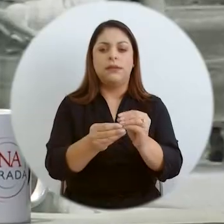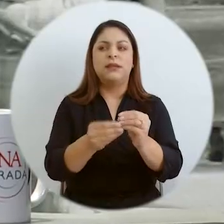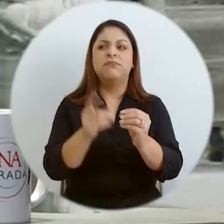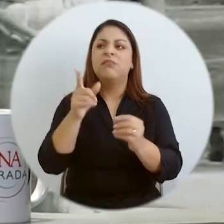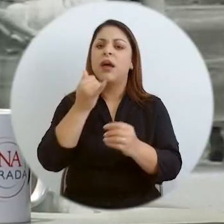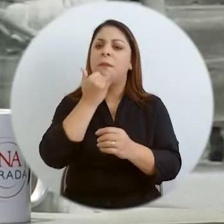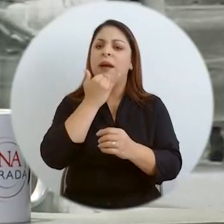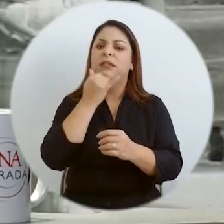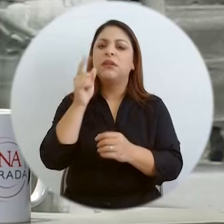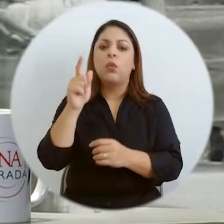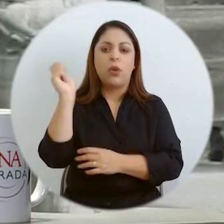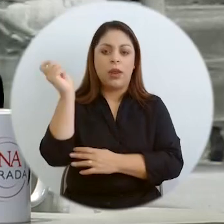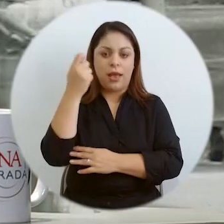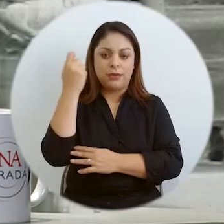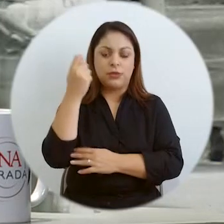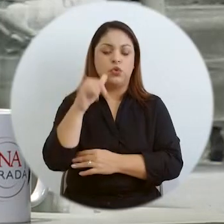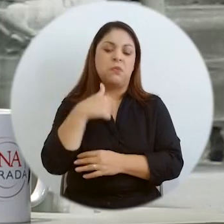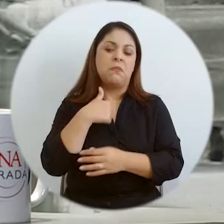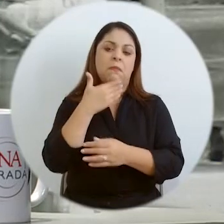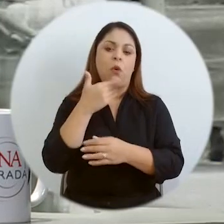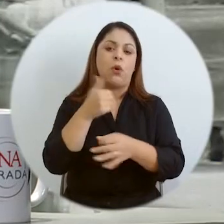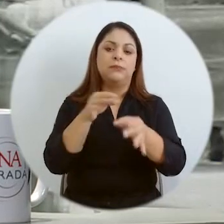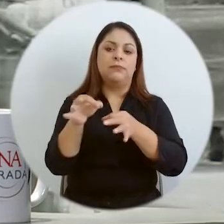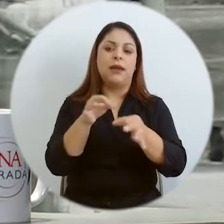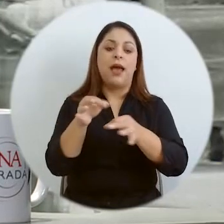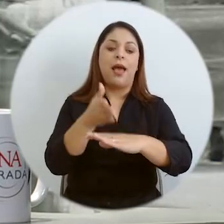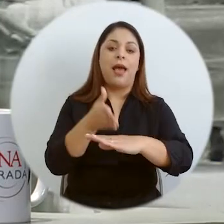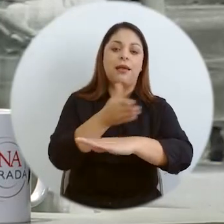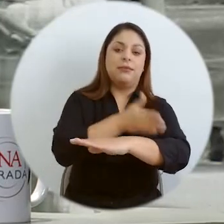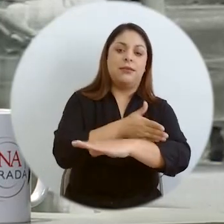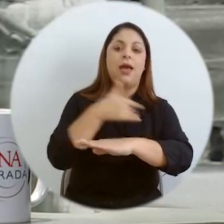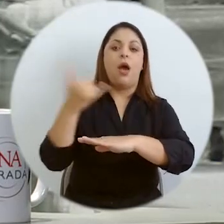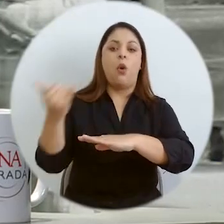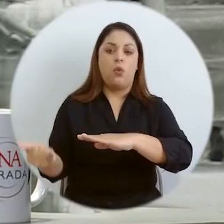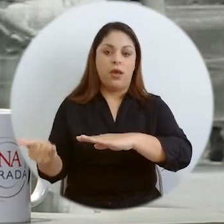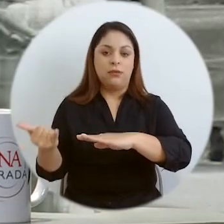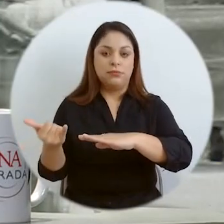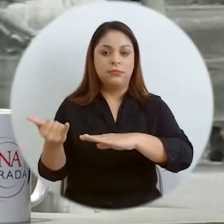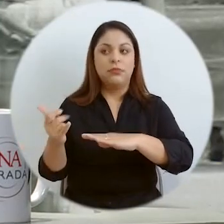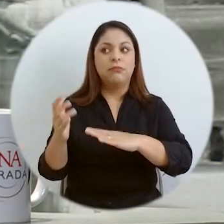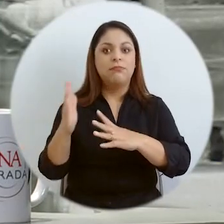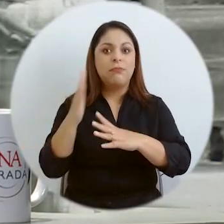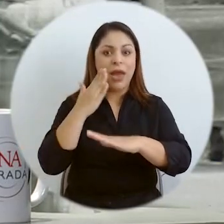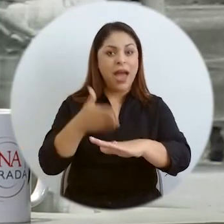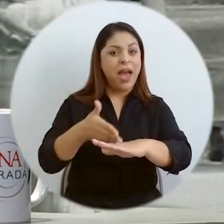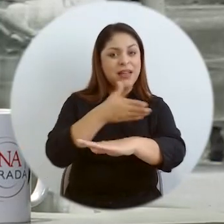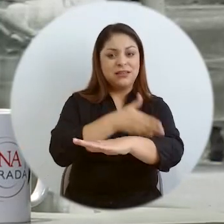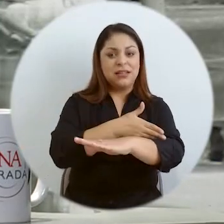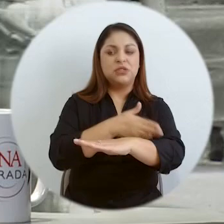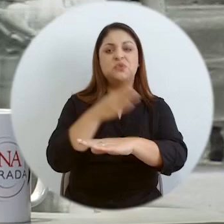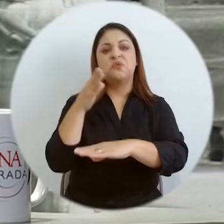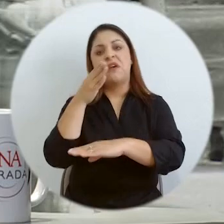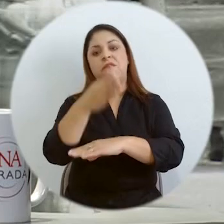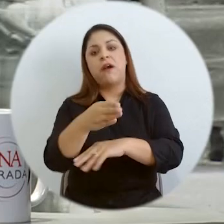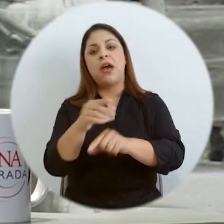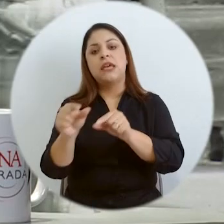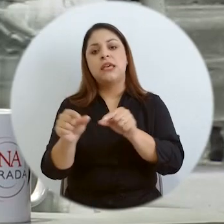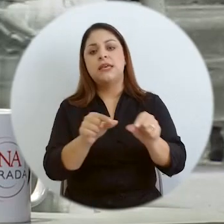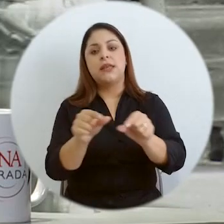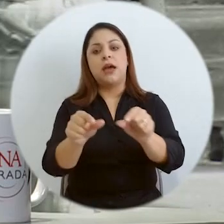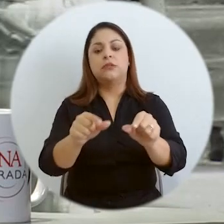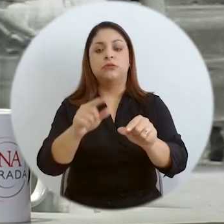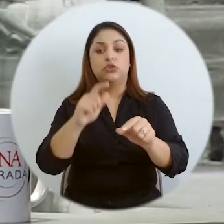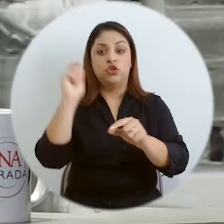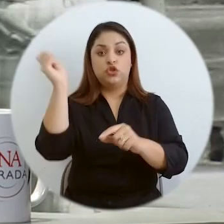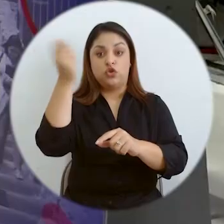bueno como entender qué pasaba antes o qué pasa en otras zonas. Porque yo recuerdo que antes, cuando uno iba de gira a la sede de Chorotega, a la Universidad